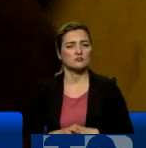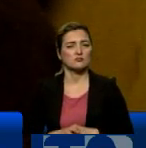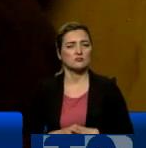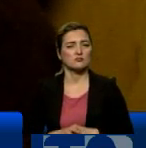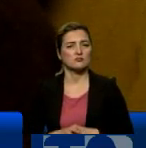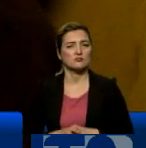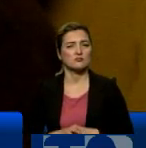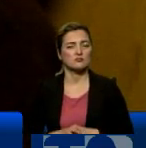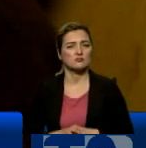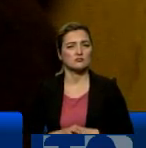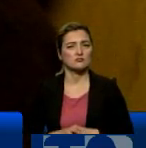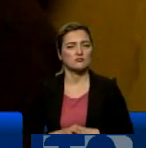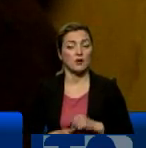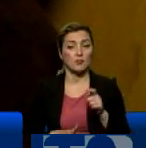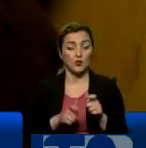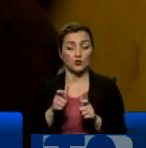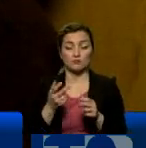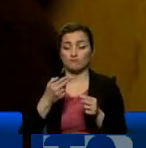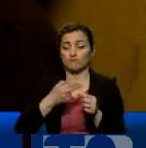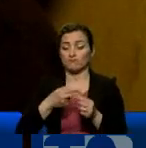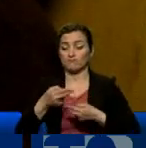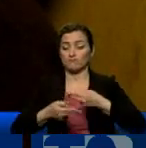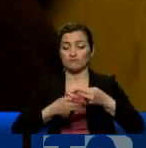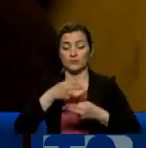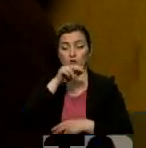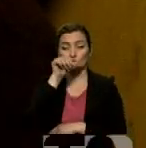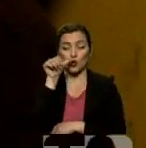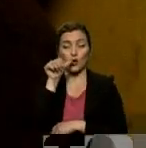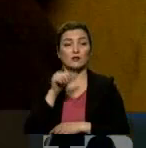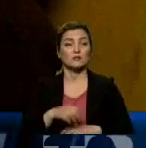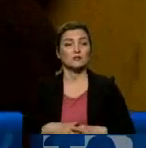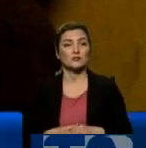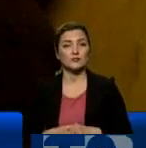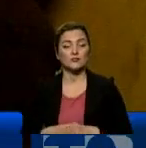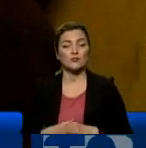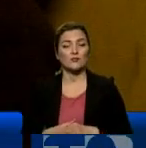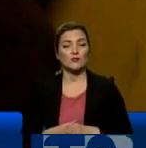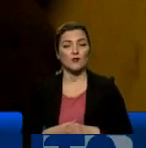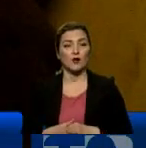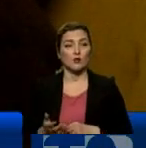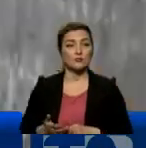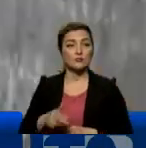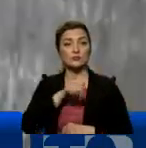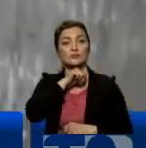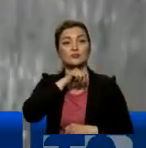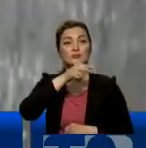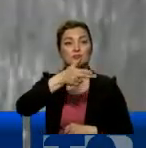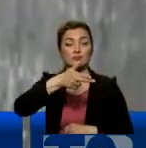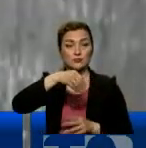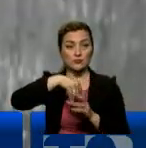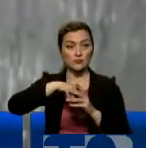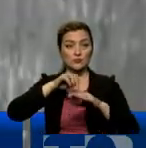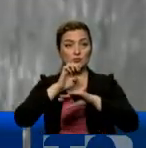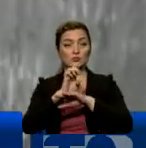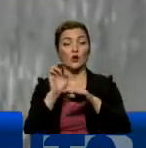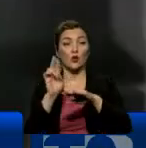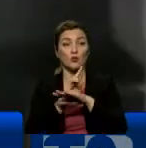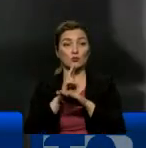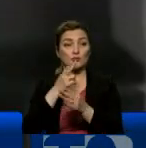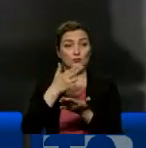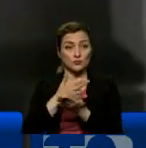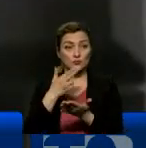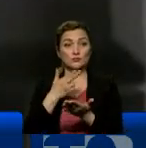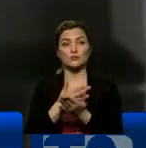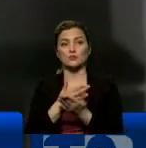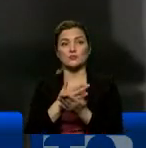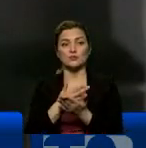personas que están involucradas con la venta de drogas o robo a mano armada. En Ecuador, la tenencia y el porte ilegal